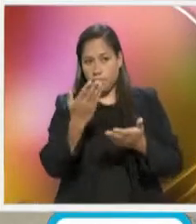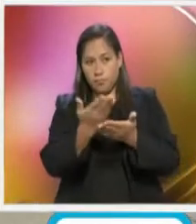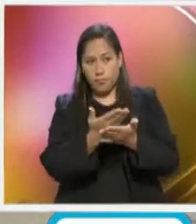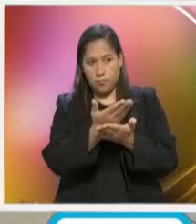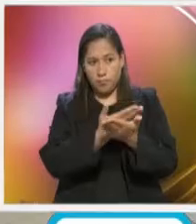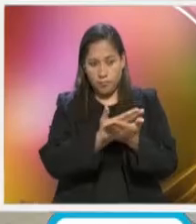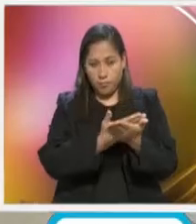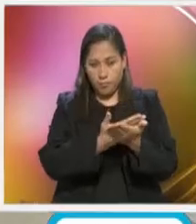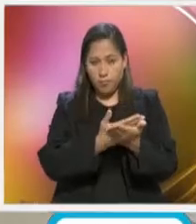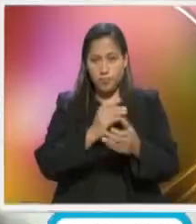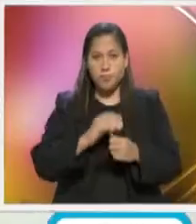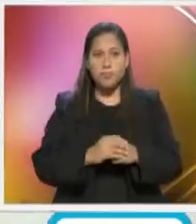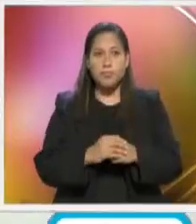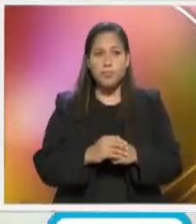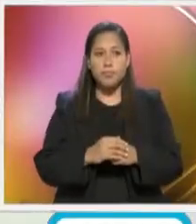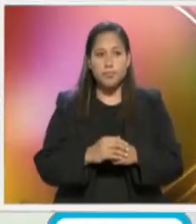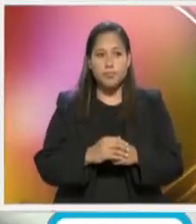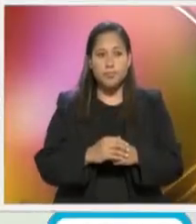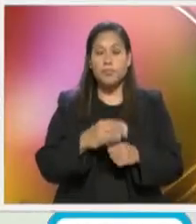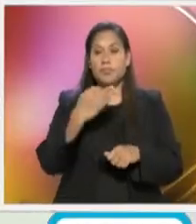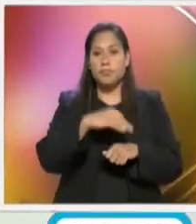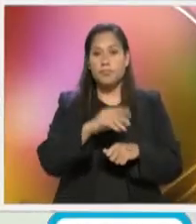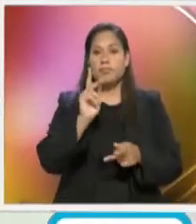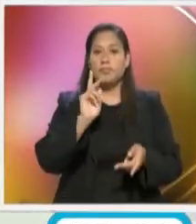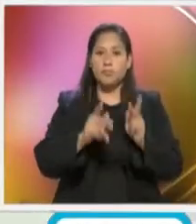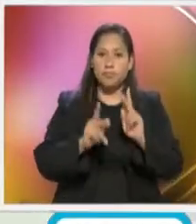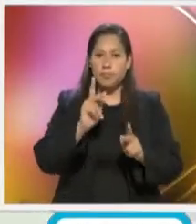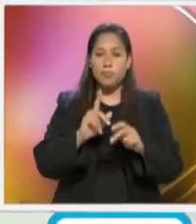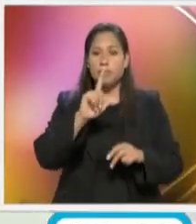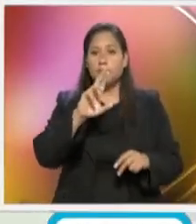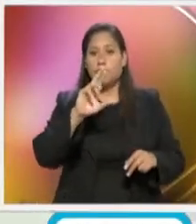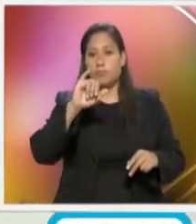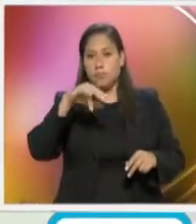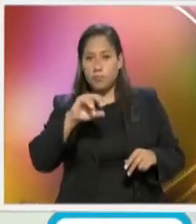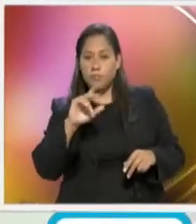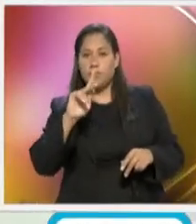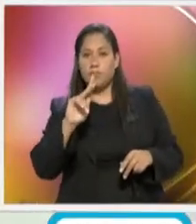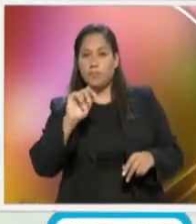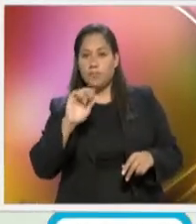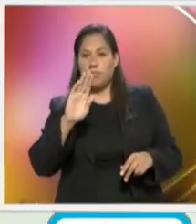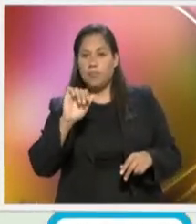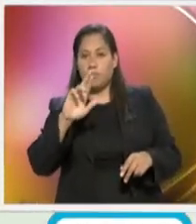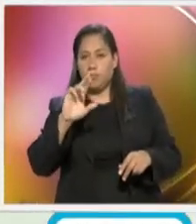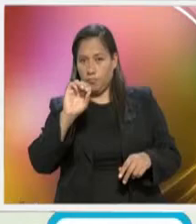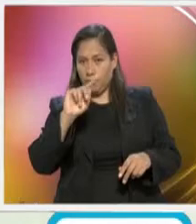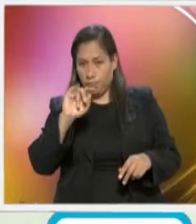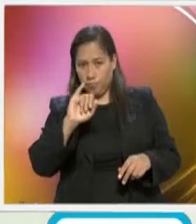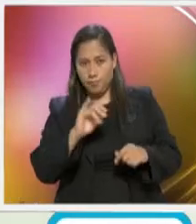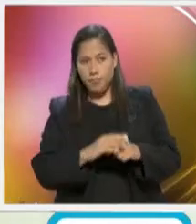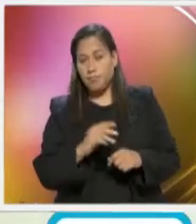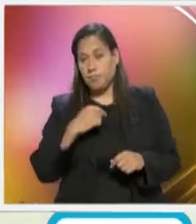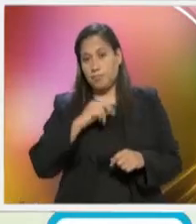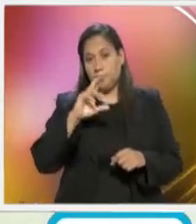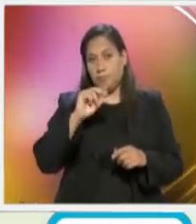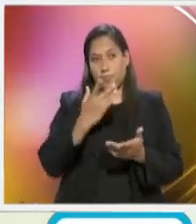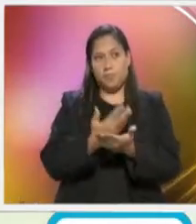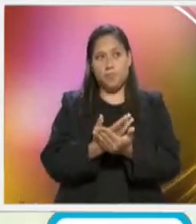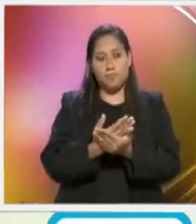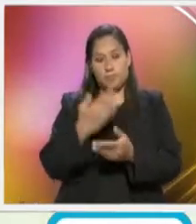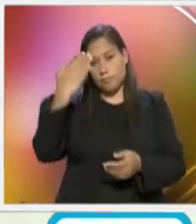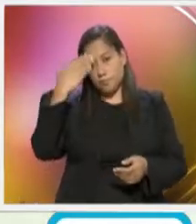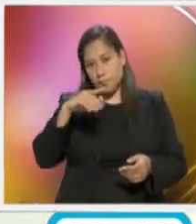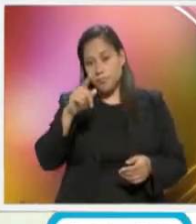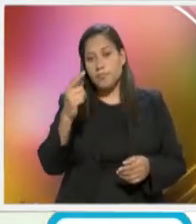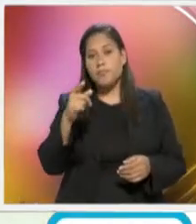¿Sí? Vamos a ponerlo aquí así, mientras nos platicas ahí. De que hay Luciano unos datos ahí Pavarotti. buenos, ¿no? Que Luciano. yo no me esperaba. ¿Sabes qué